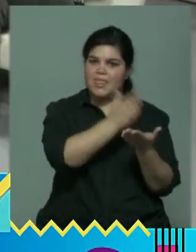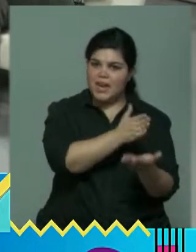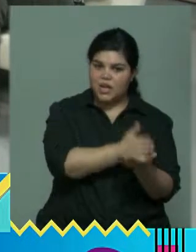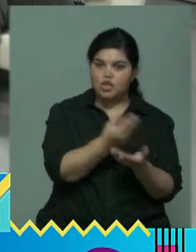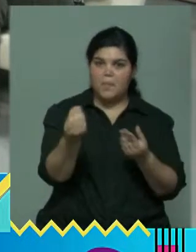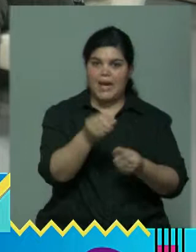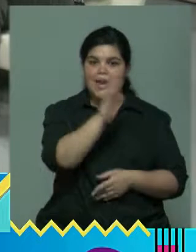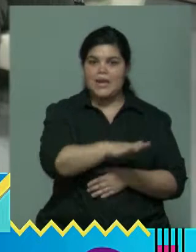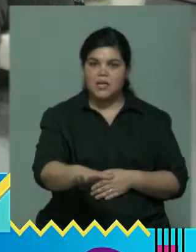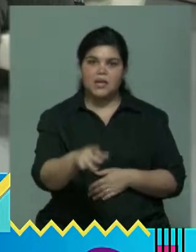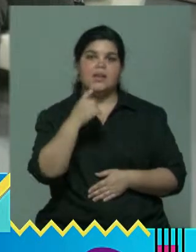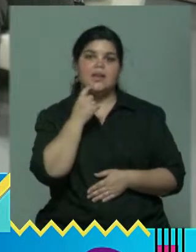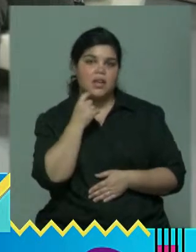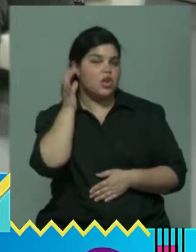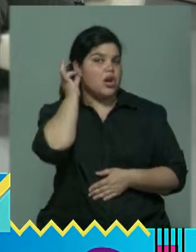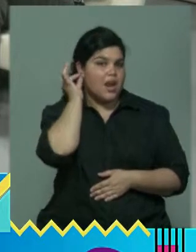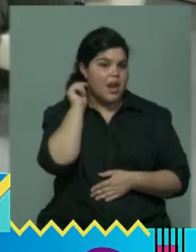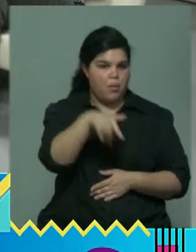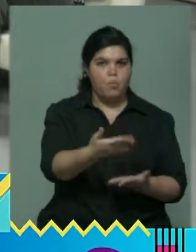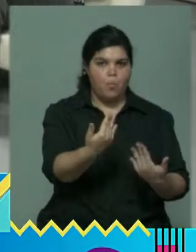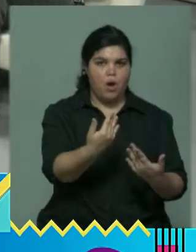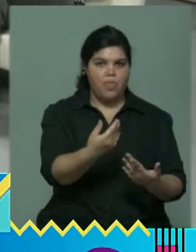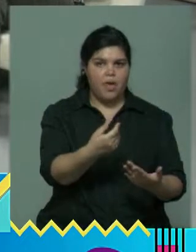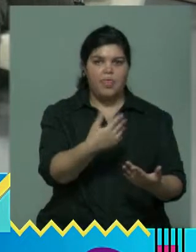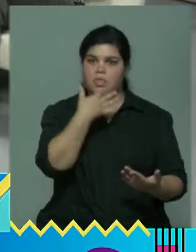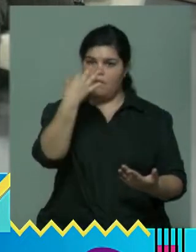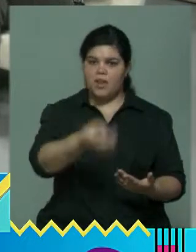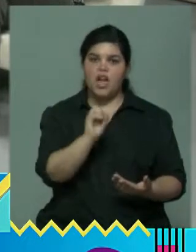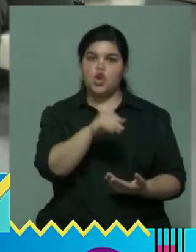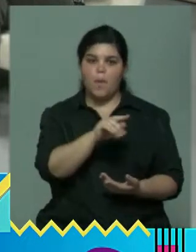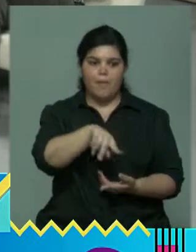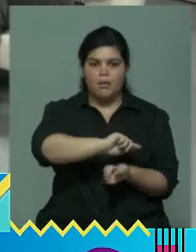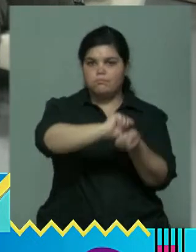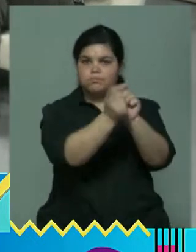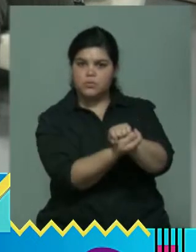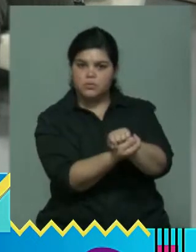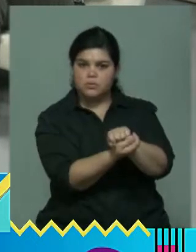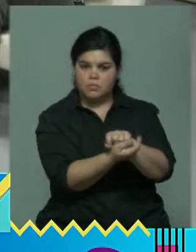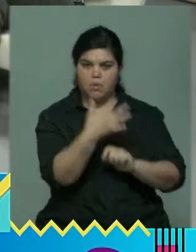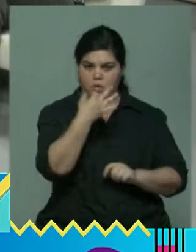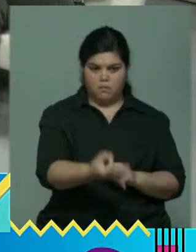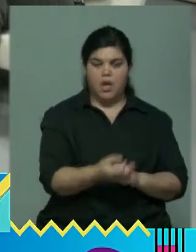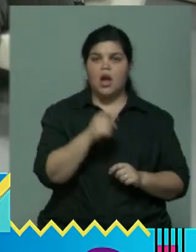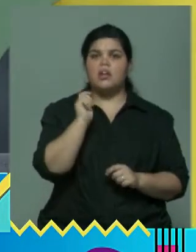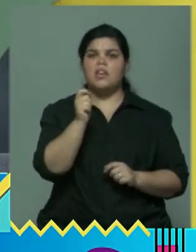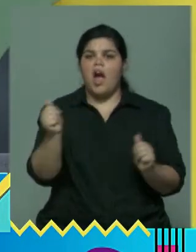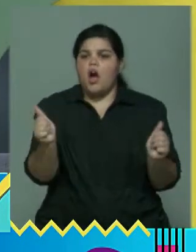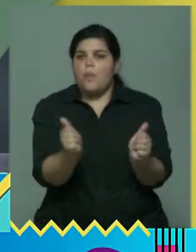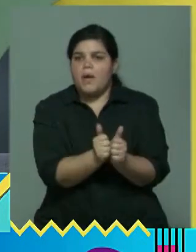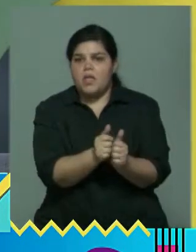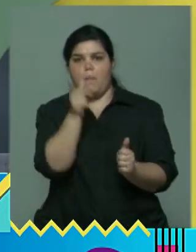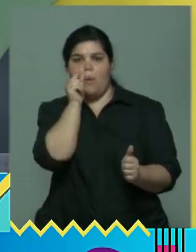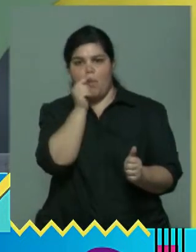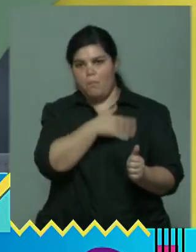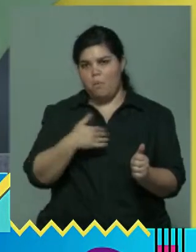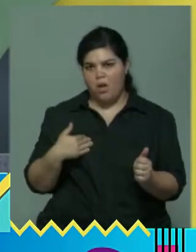niñas puedan hacer su cambio registral de nombre. Claro. Acompañados por sus padres, seguro, ¿no?